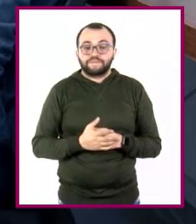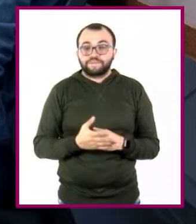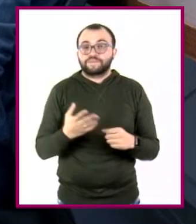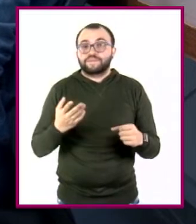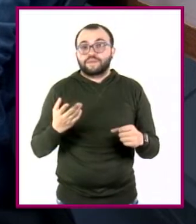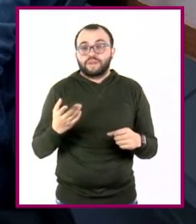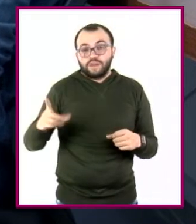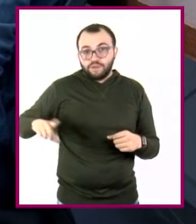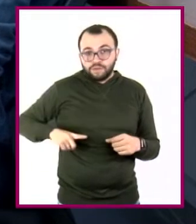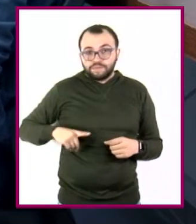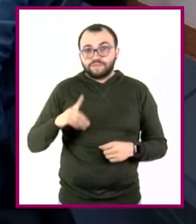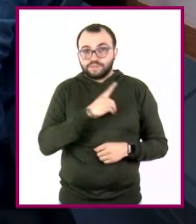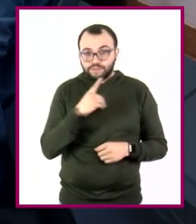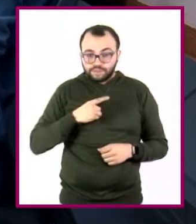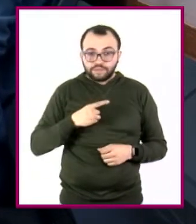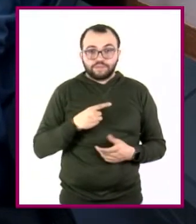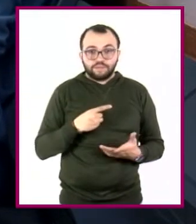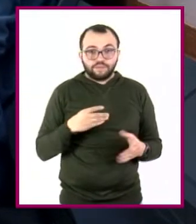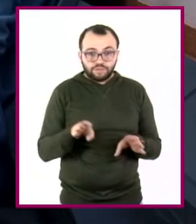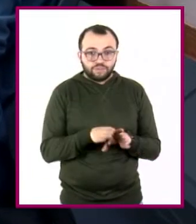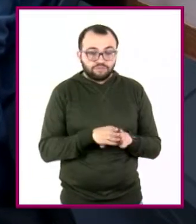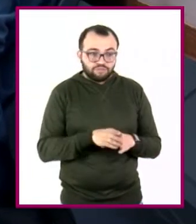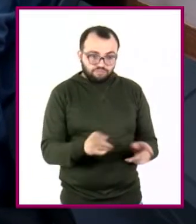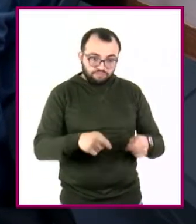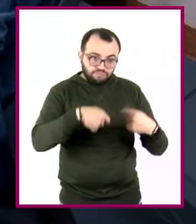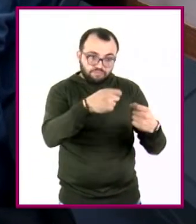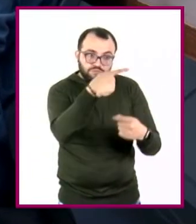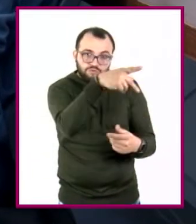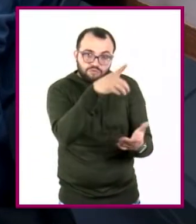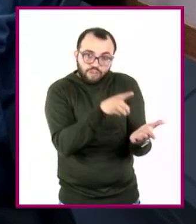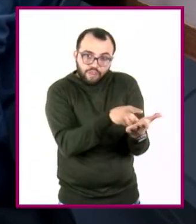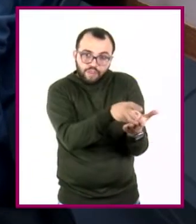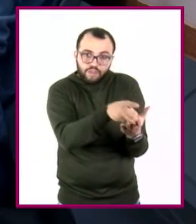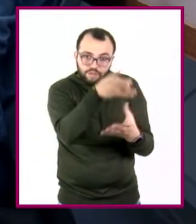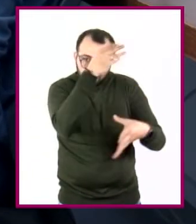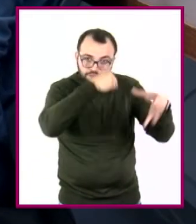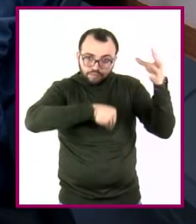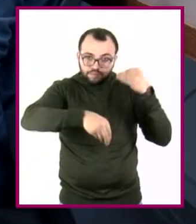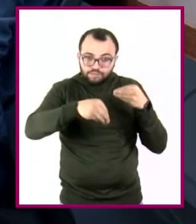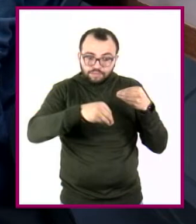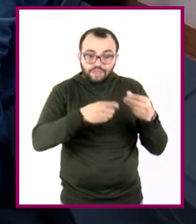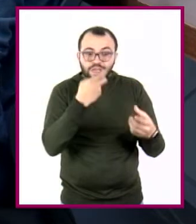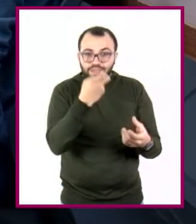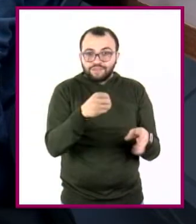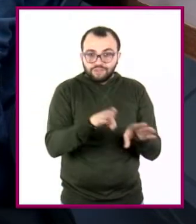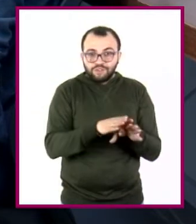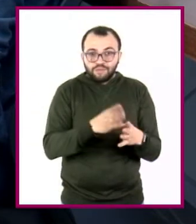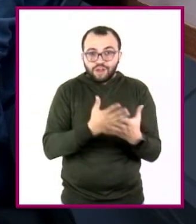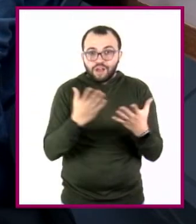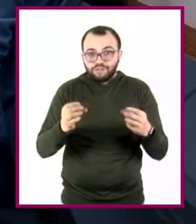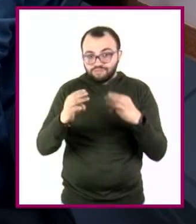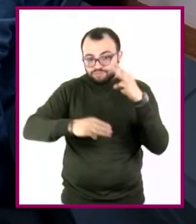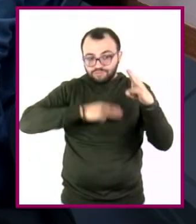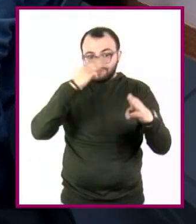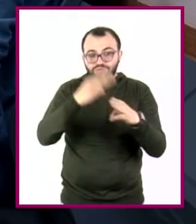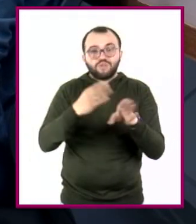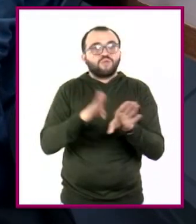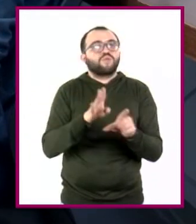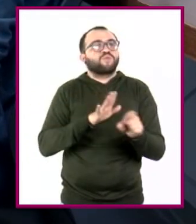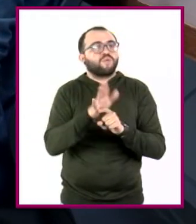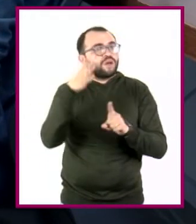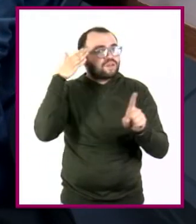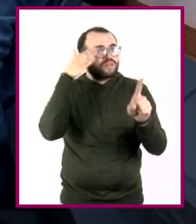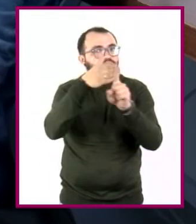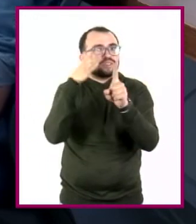debe garantizar el aprendizaje en los planteles a lo largo de la vida, ya que en esta era de la globalización se establecen objetivos y